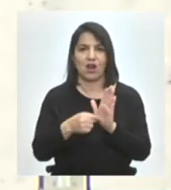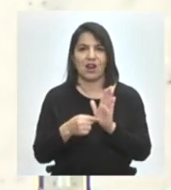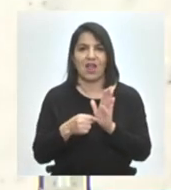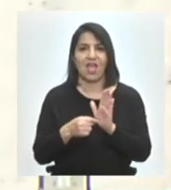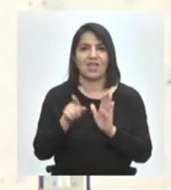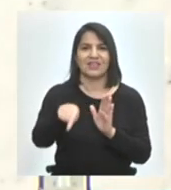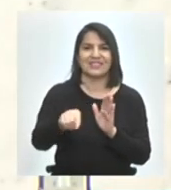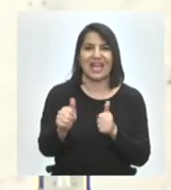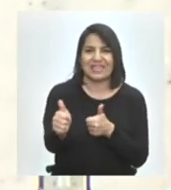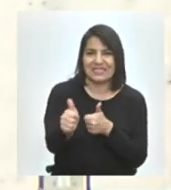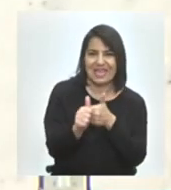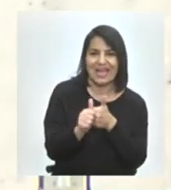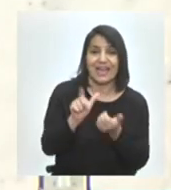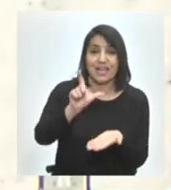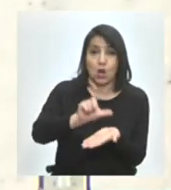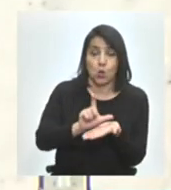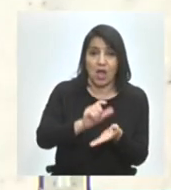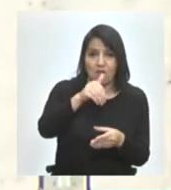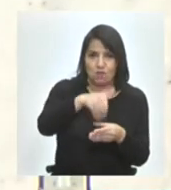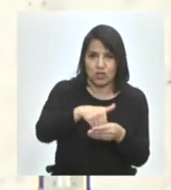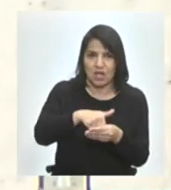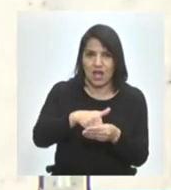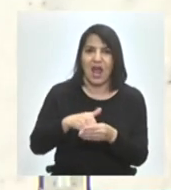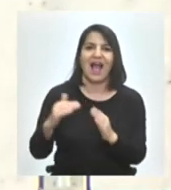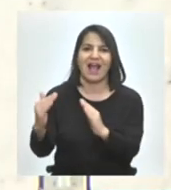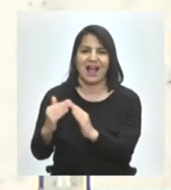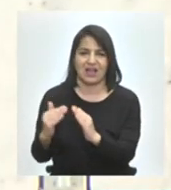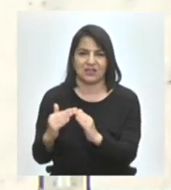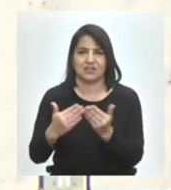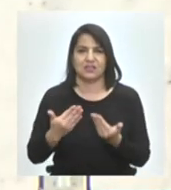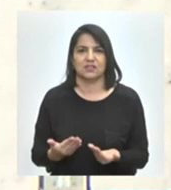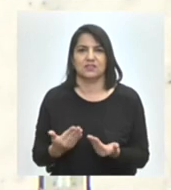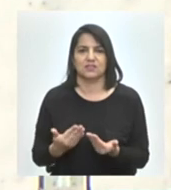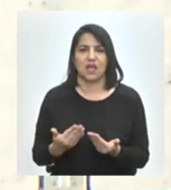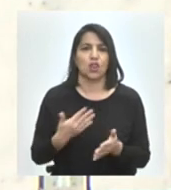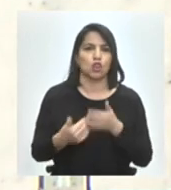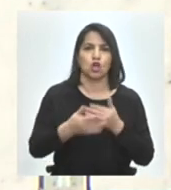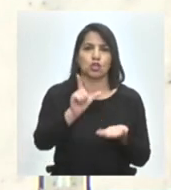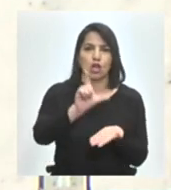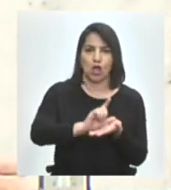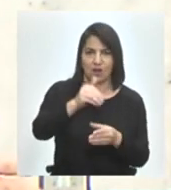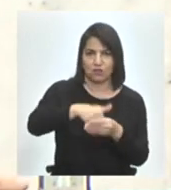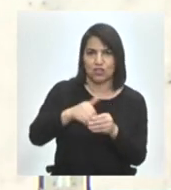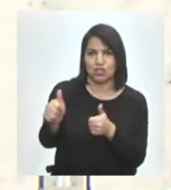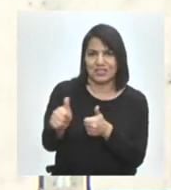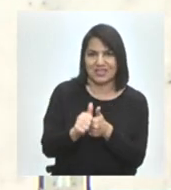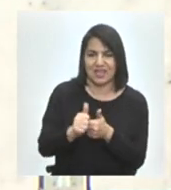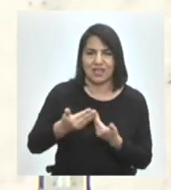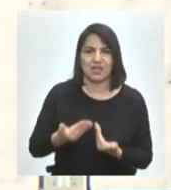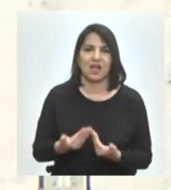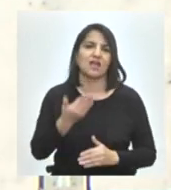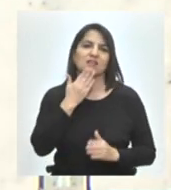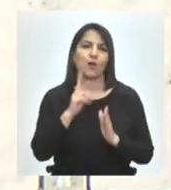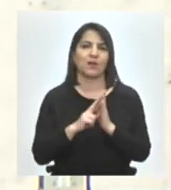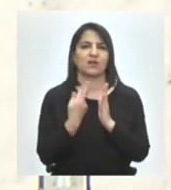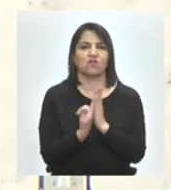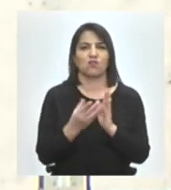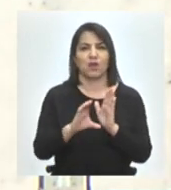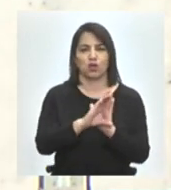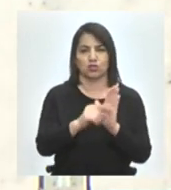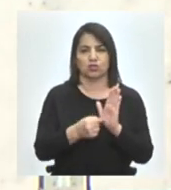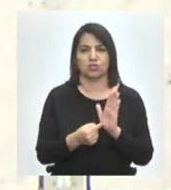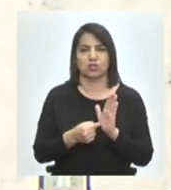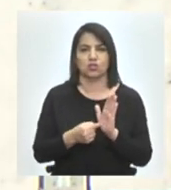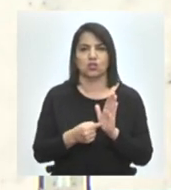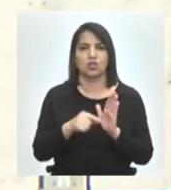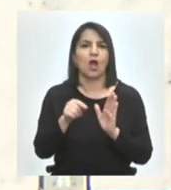la cercanía del domicilio del elector en la asignación del local de votación, así como también la reforma constitucional